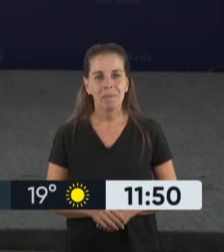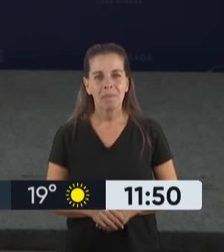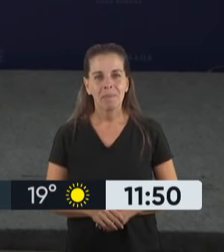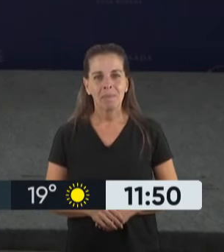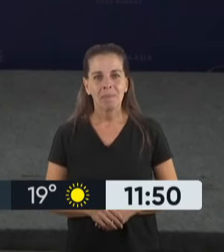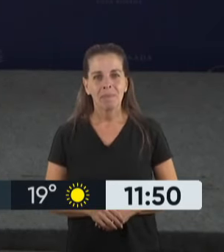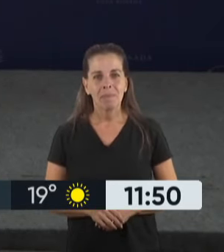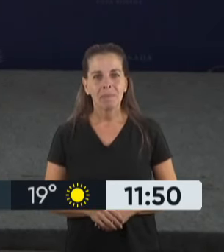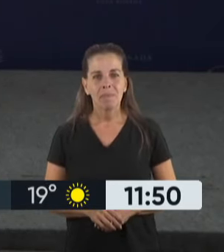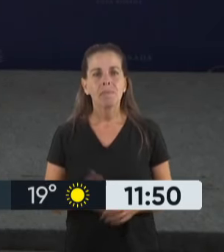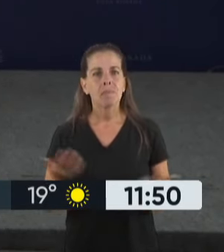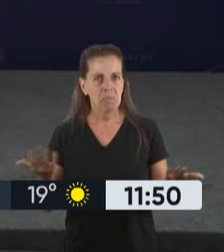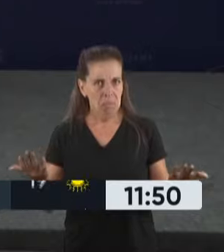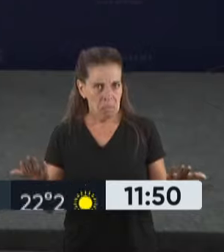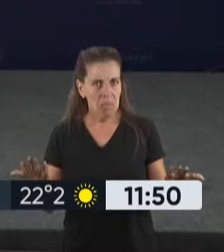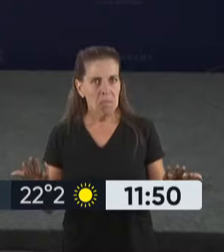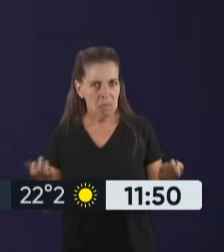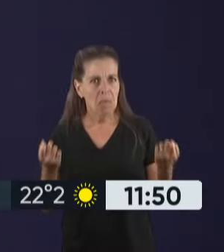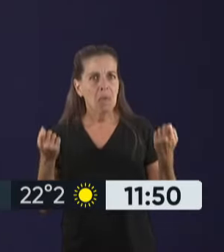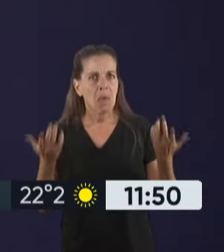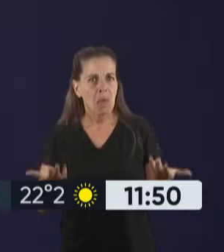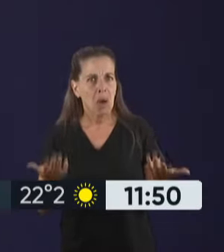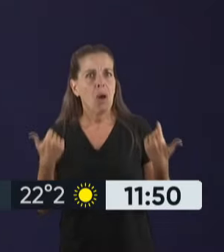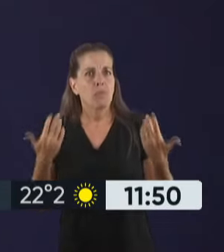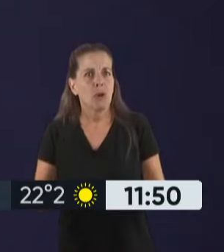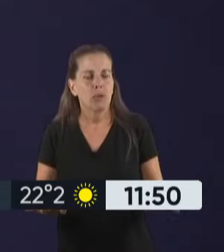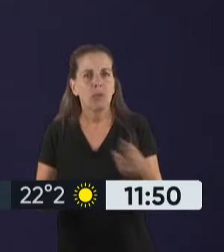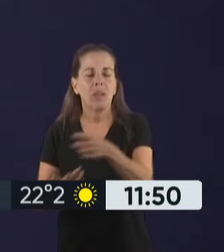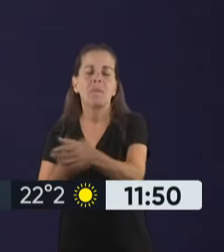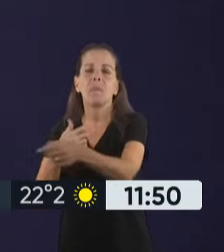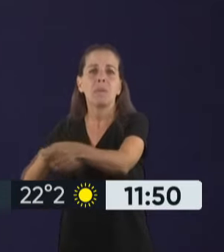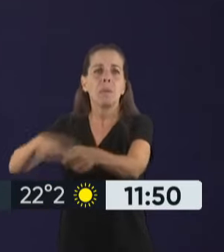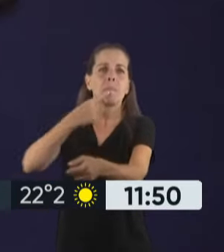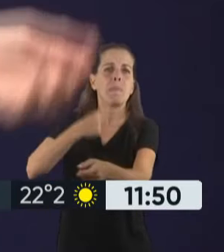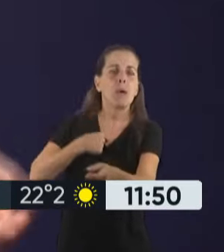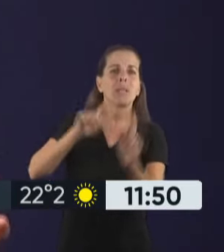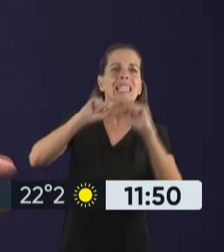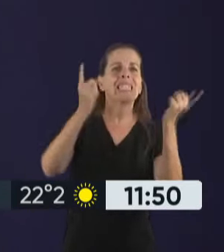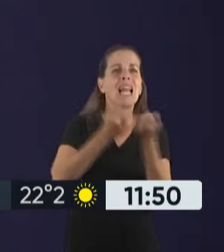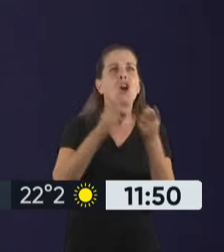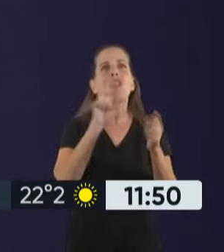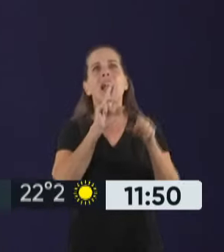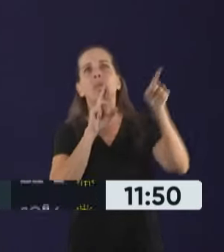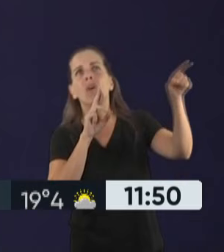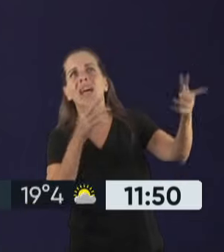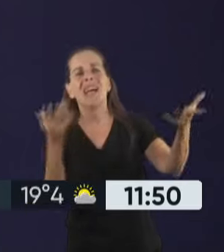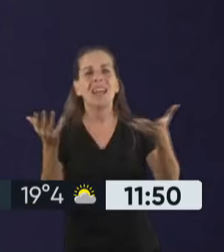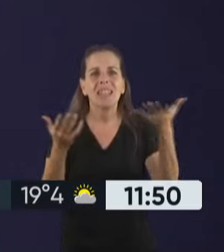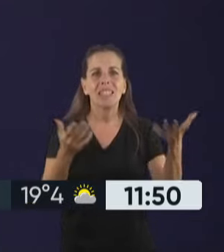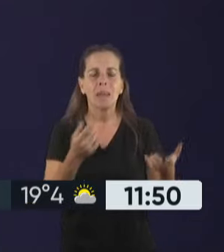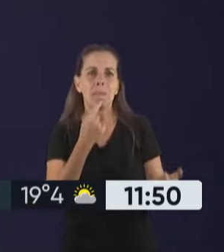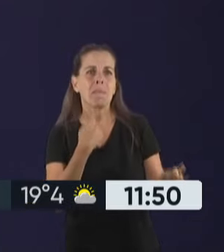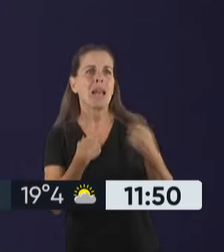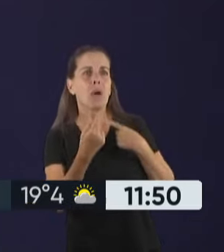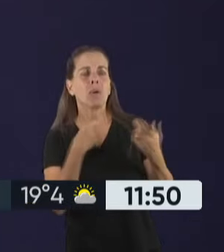digan Yo les doy para hacer ustedes si me empiezan a preguntar por el salón de las mujeres me empiezan a preguntar